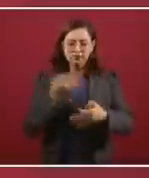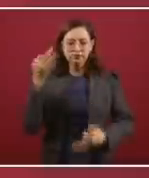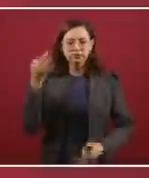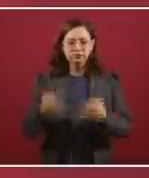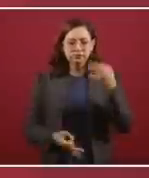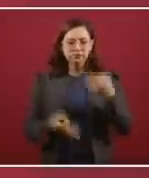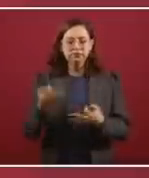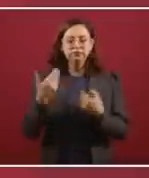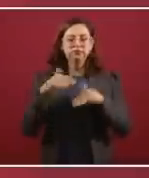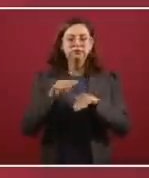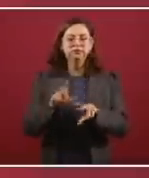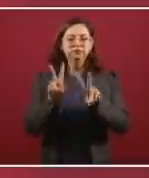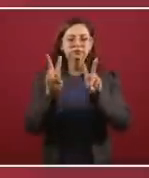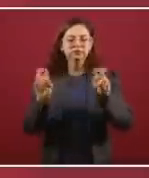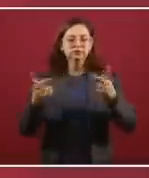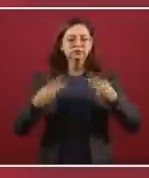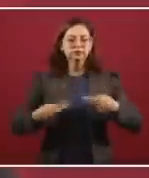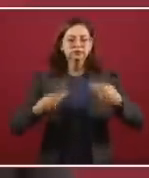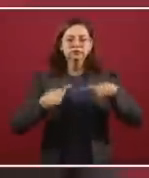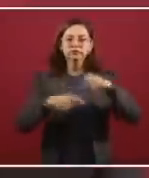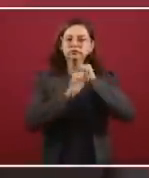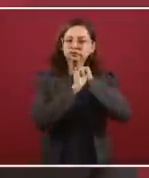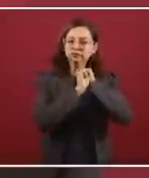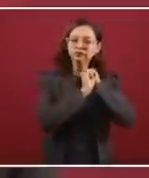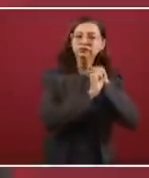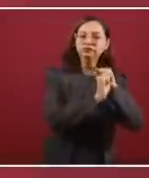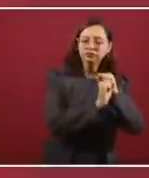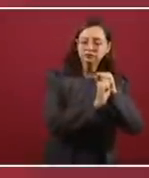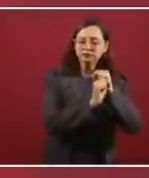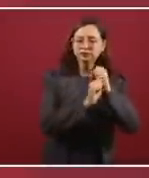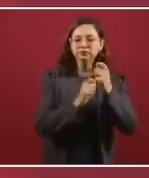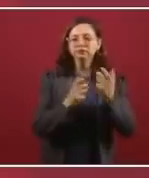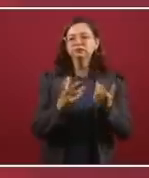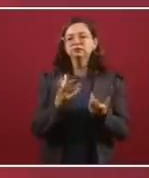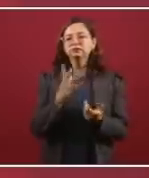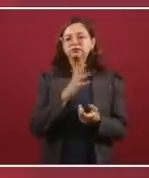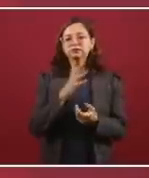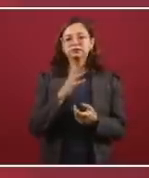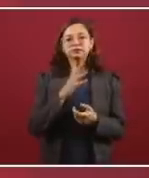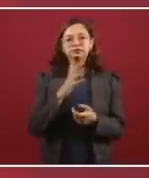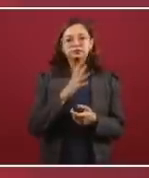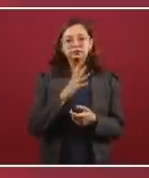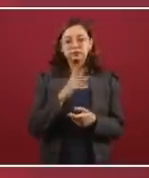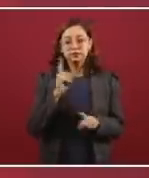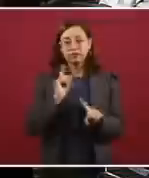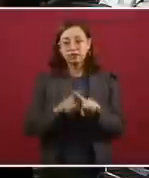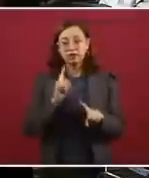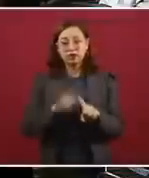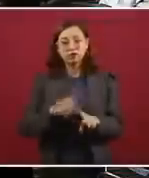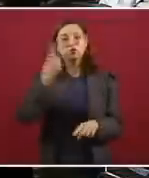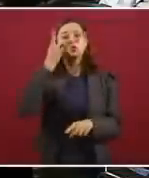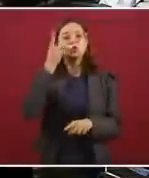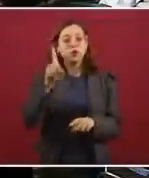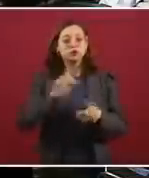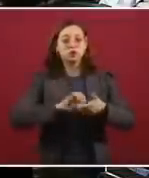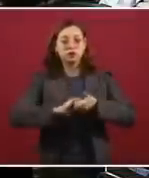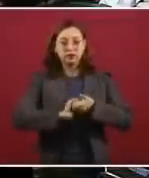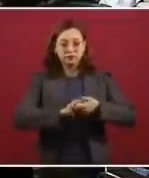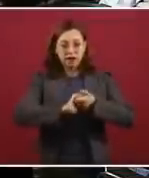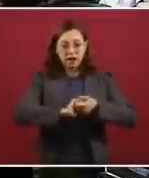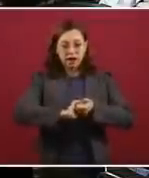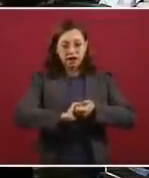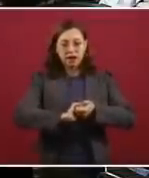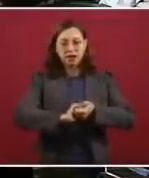tráfico de personas. Y ahí estamos hablando de los propietarios de trailers, estamos hablando